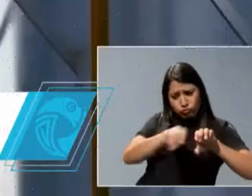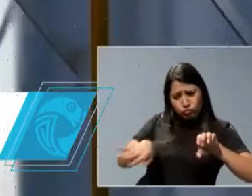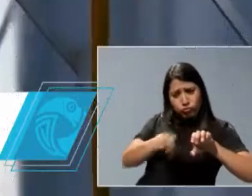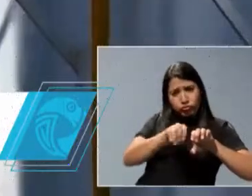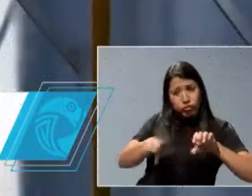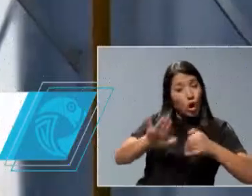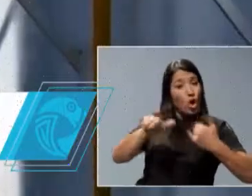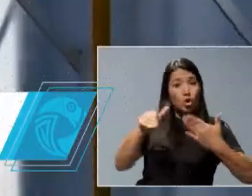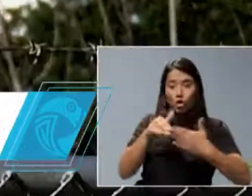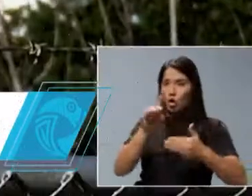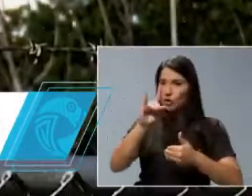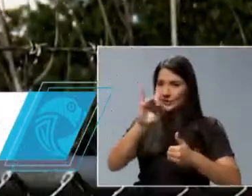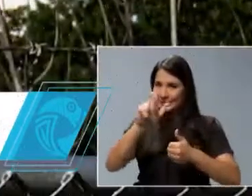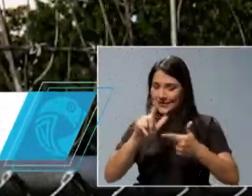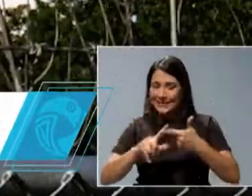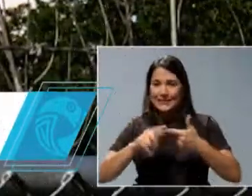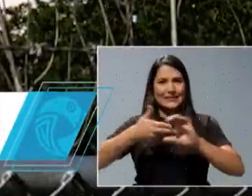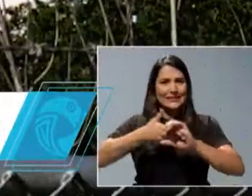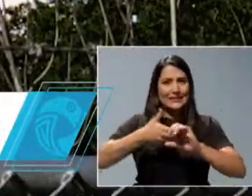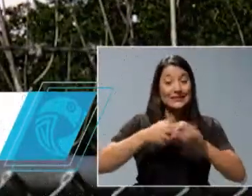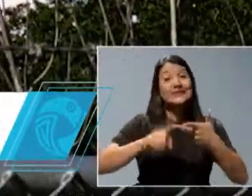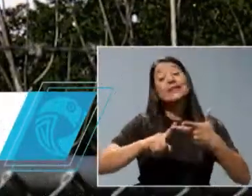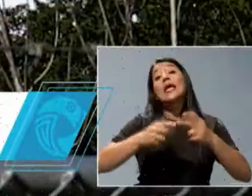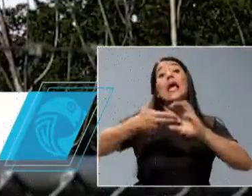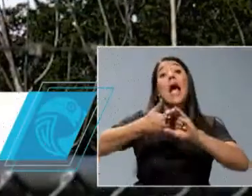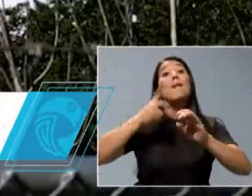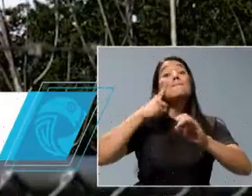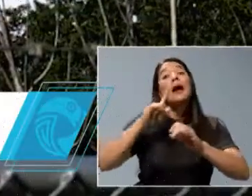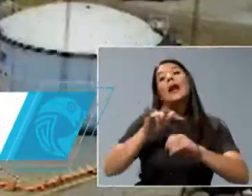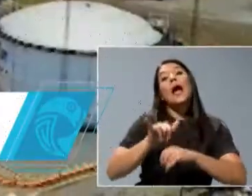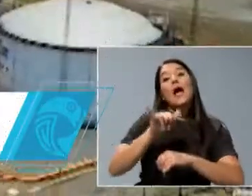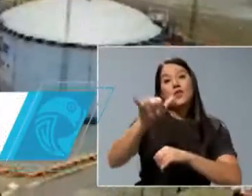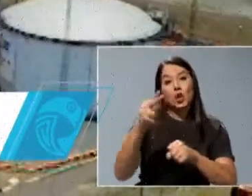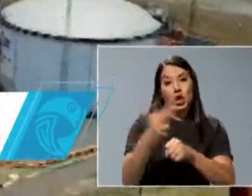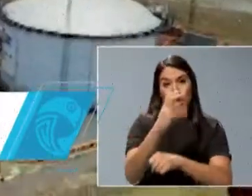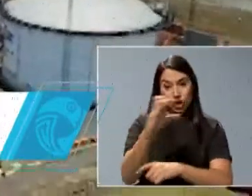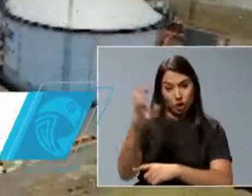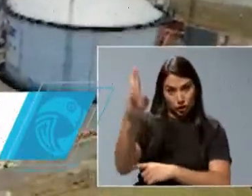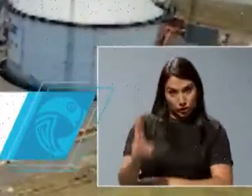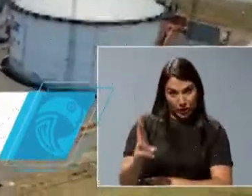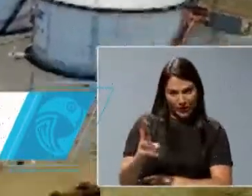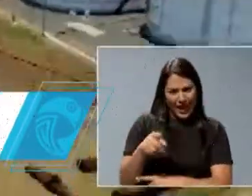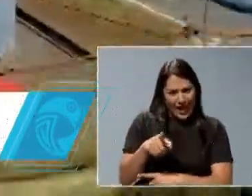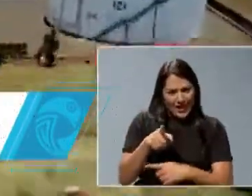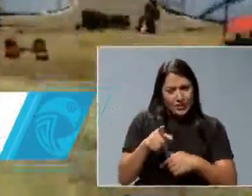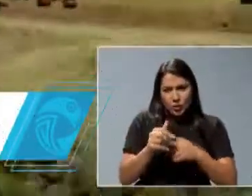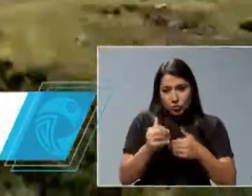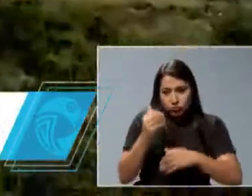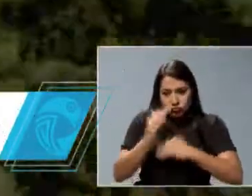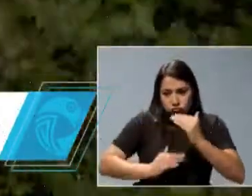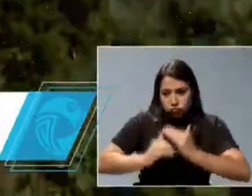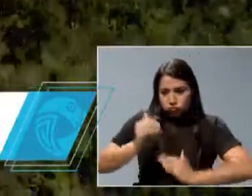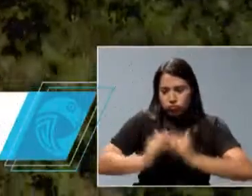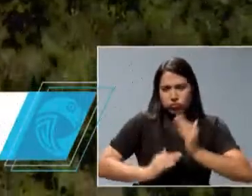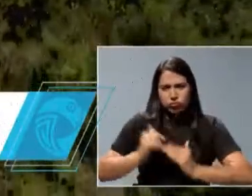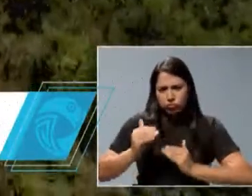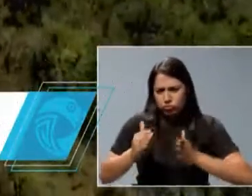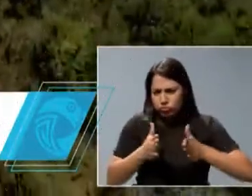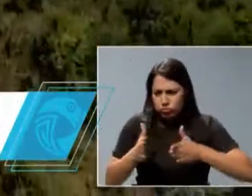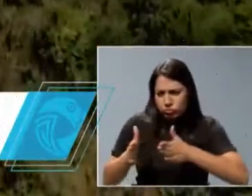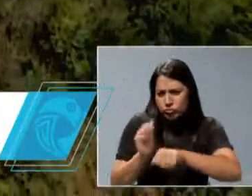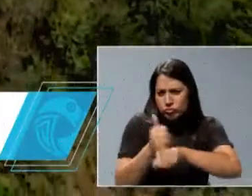diésel, la gasolina y el combustible de avión que utiliza el país. Se trata de una infraestructura completamente estratégica para